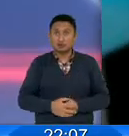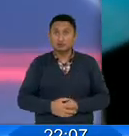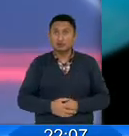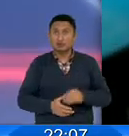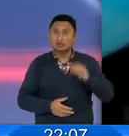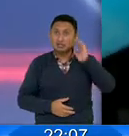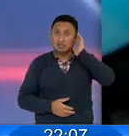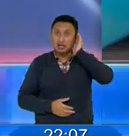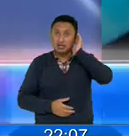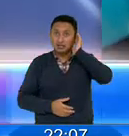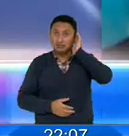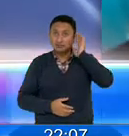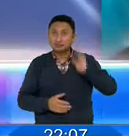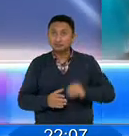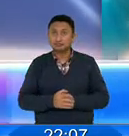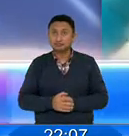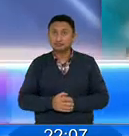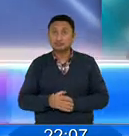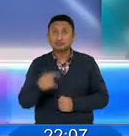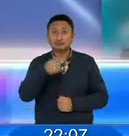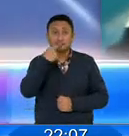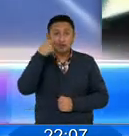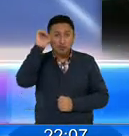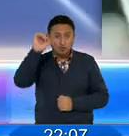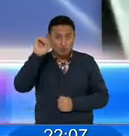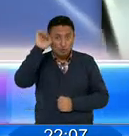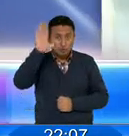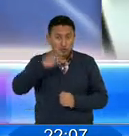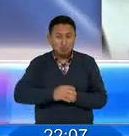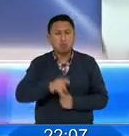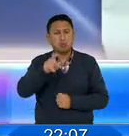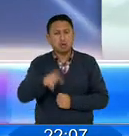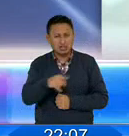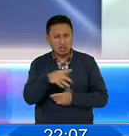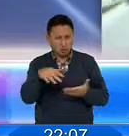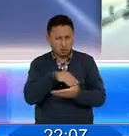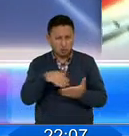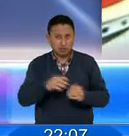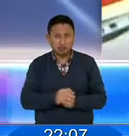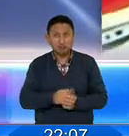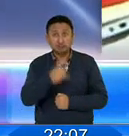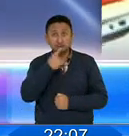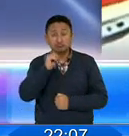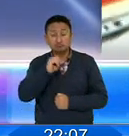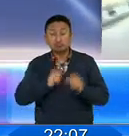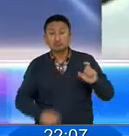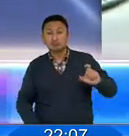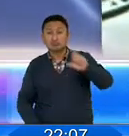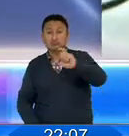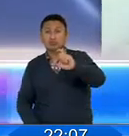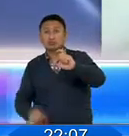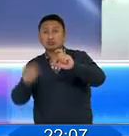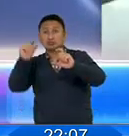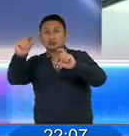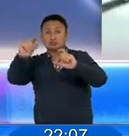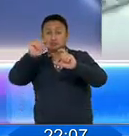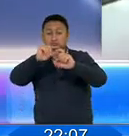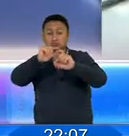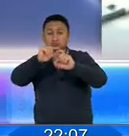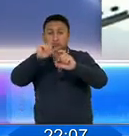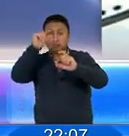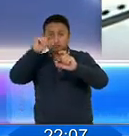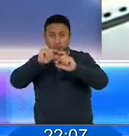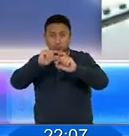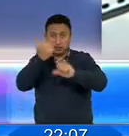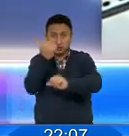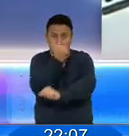medio de este video crecieron las dudas de los familiares de la persona vacunada, ya que les habrían indicado que solo le iban a aplicar una cierta